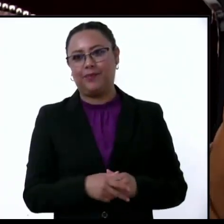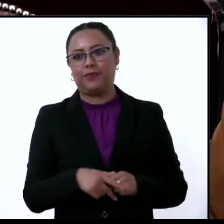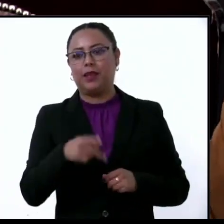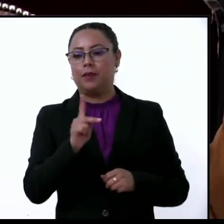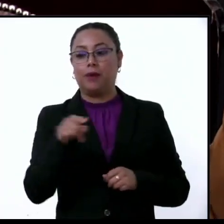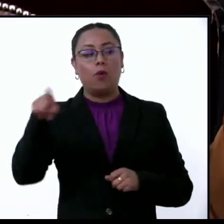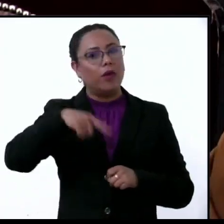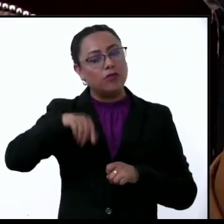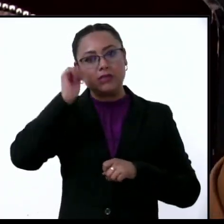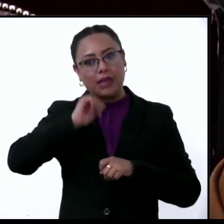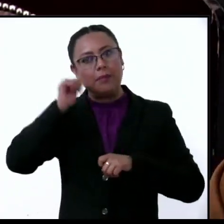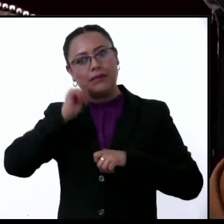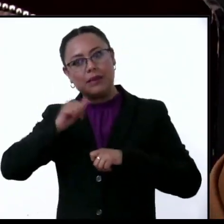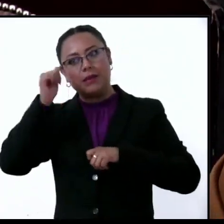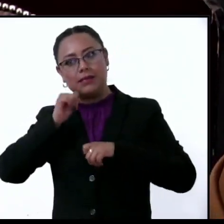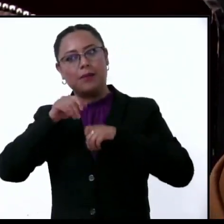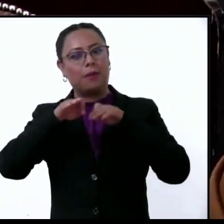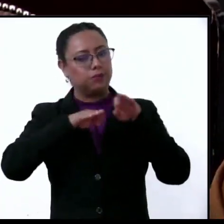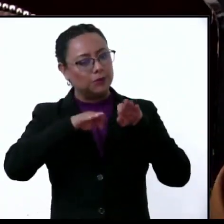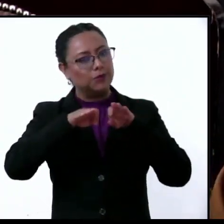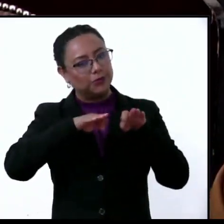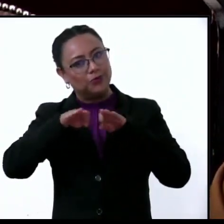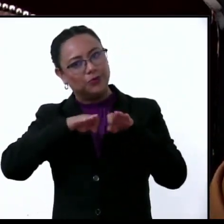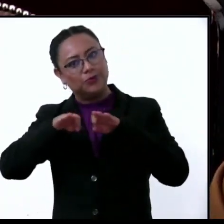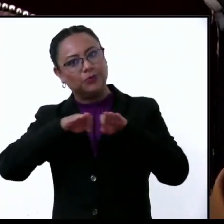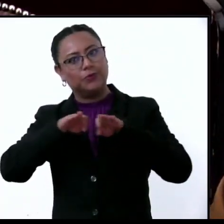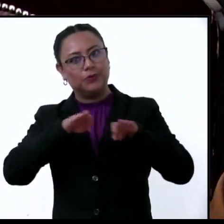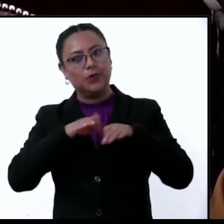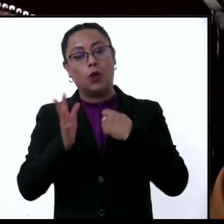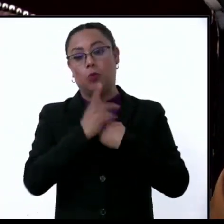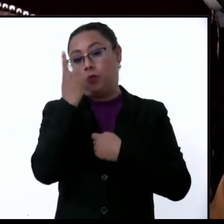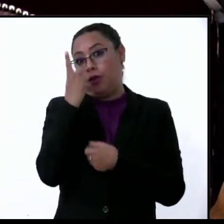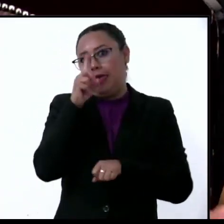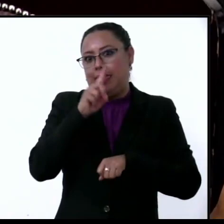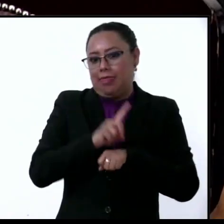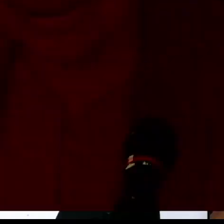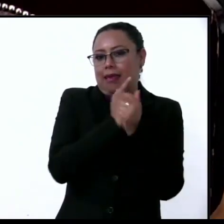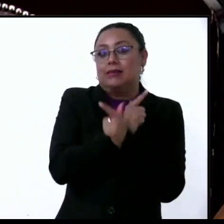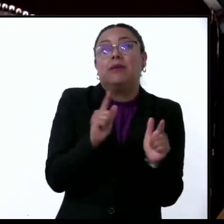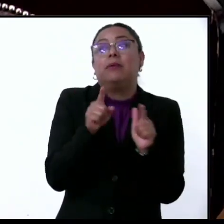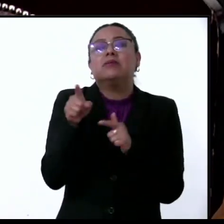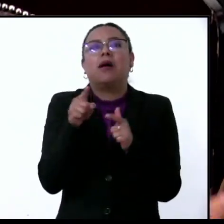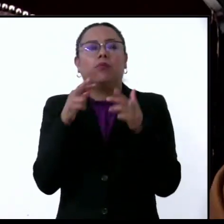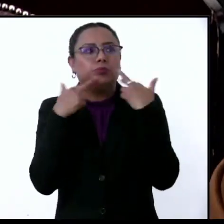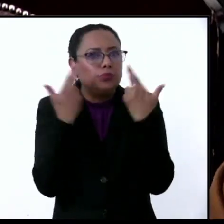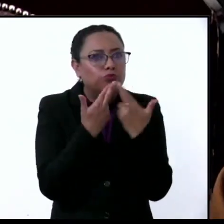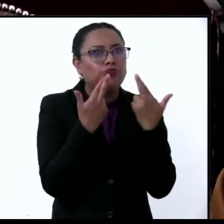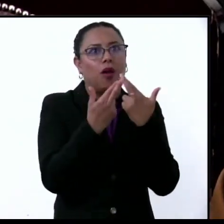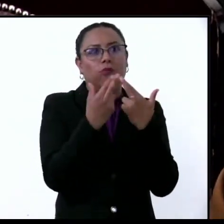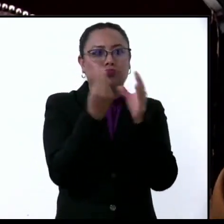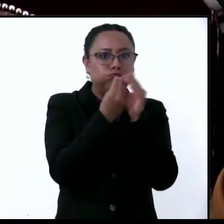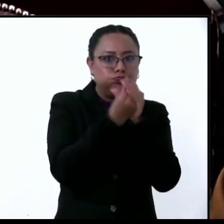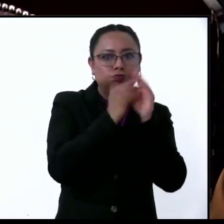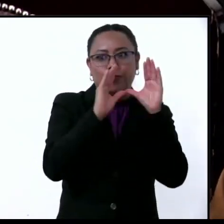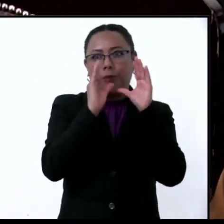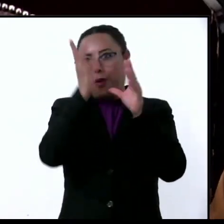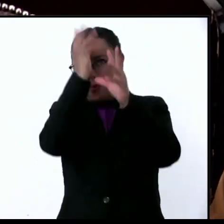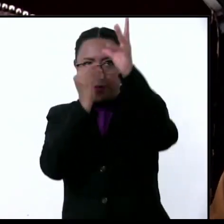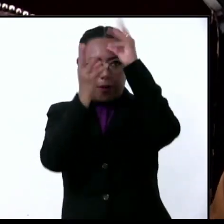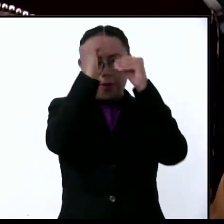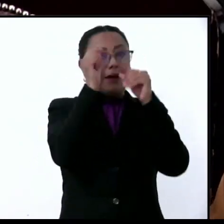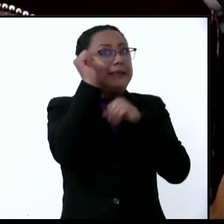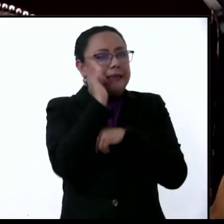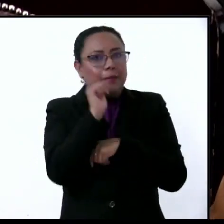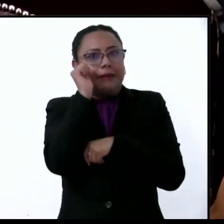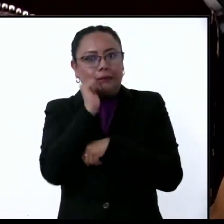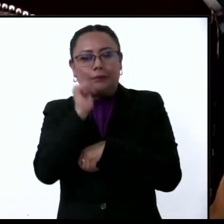siempre están trabajando. Reconozco que sus días libres, pues van a hacer reuniones, están capacitando, siempre están